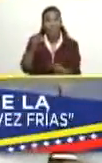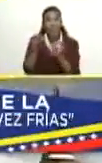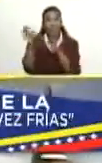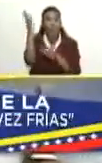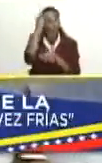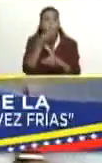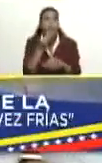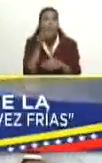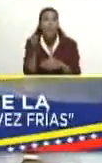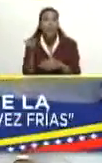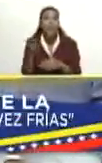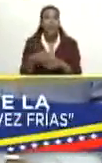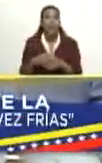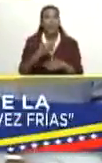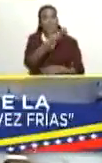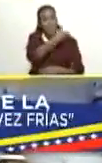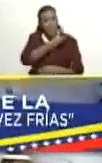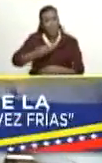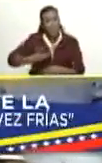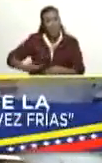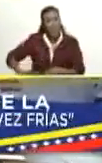Y él me dijo, presidente,